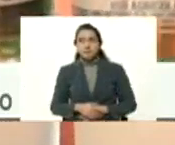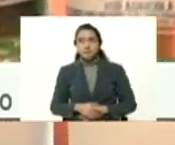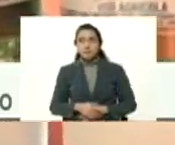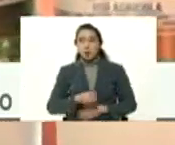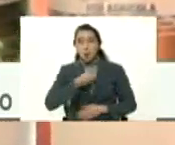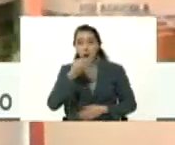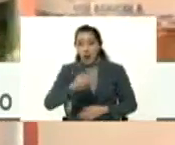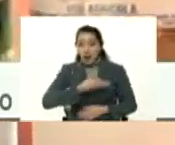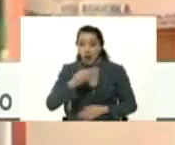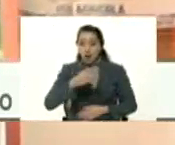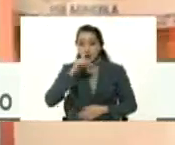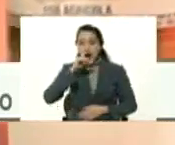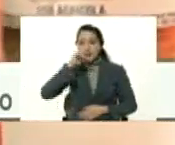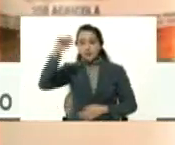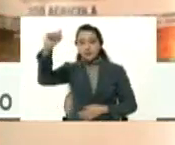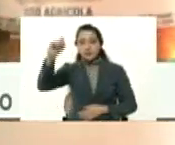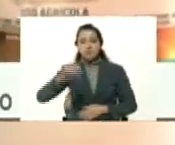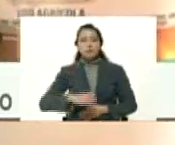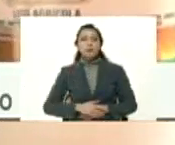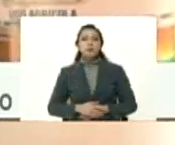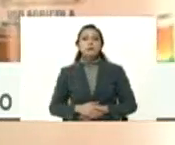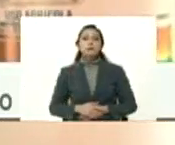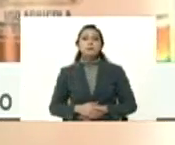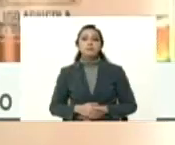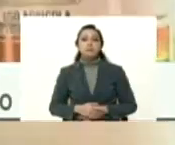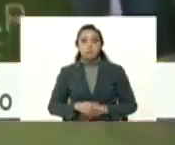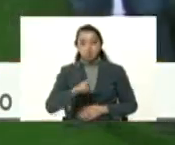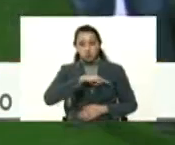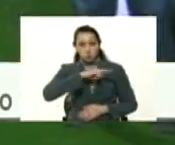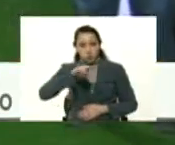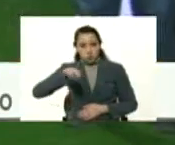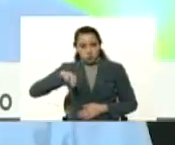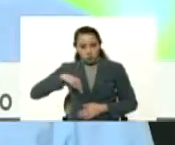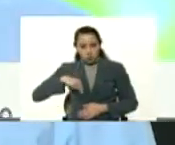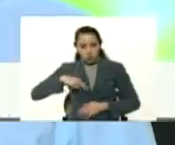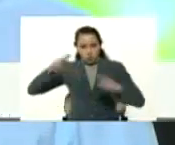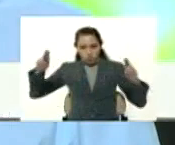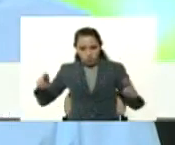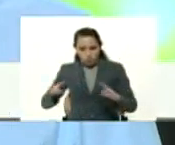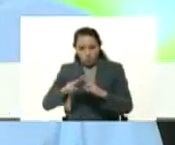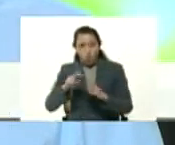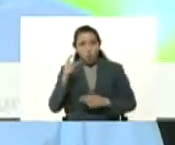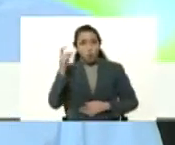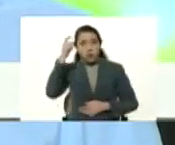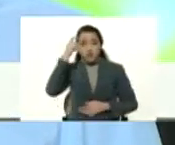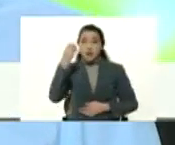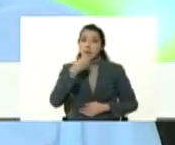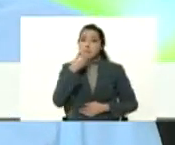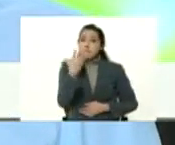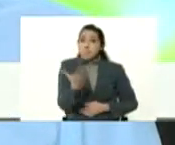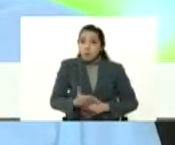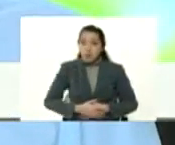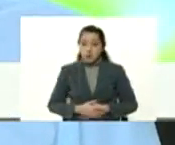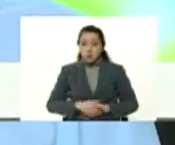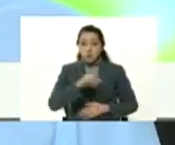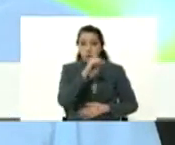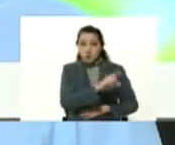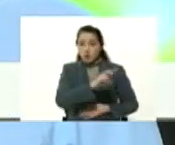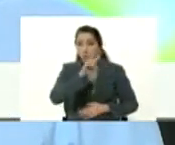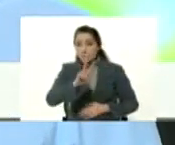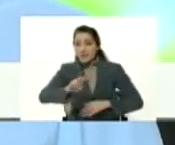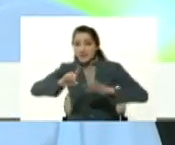Buenas tardes, mi comandante en jefe. Aquí nos encontramos en un gran día con todos los